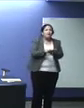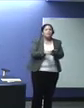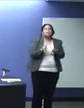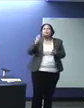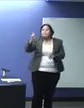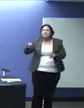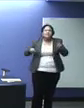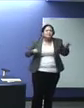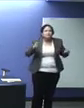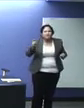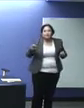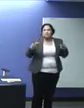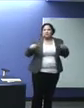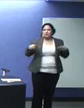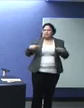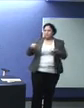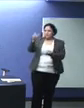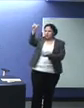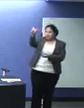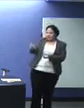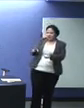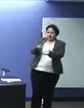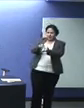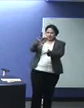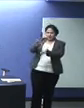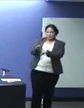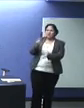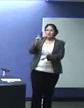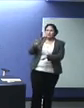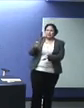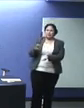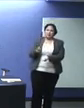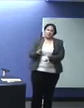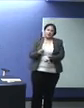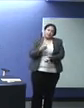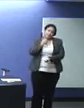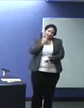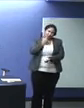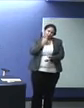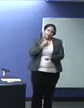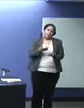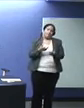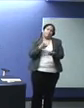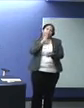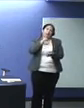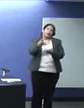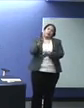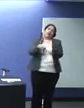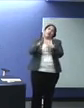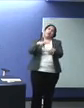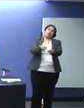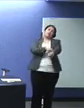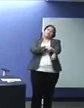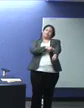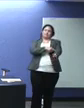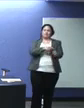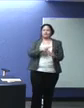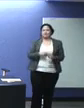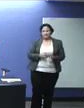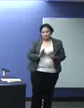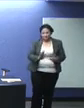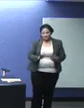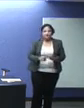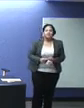identidades individuales de los discapacitados. Disculpen la barra basada. Hasta cierto punto me he aproximado a